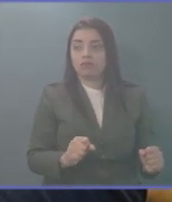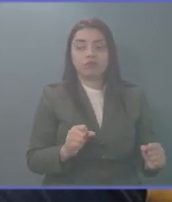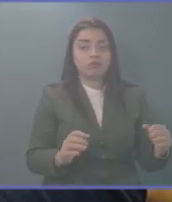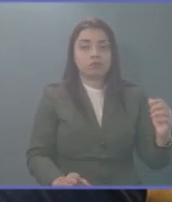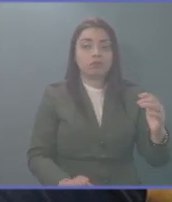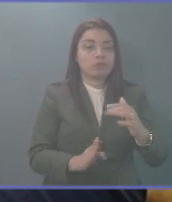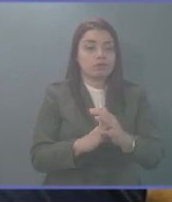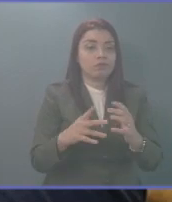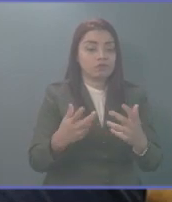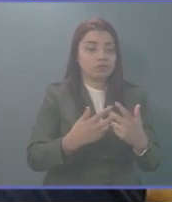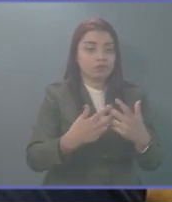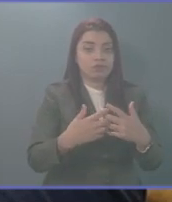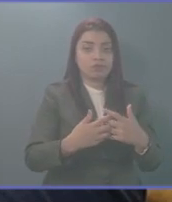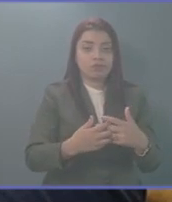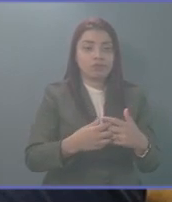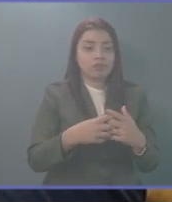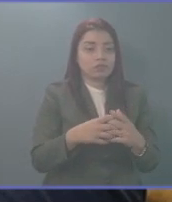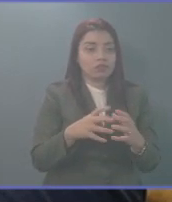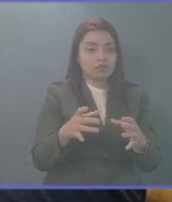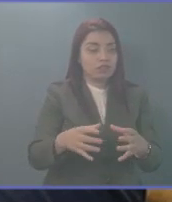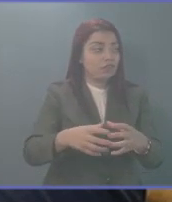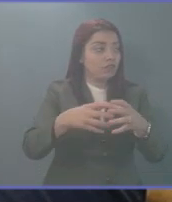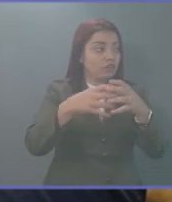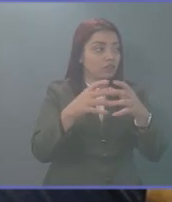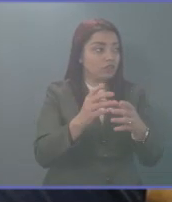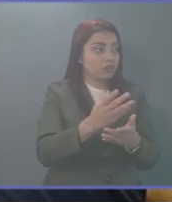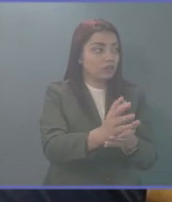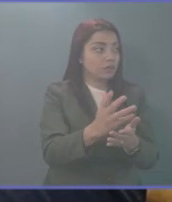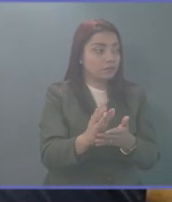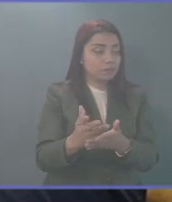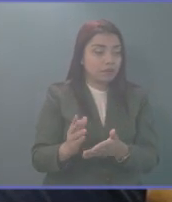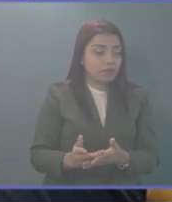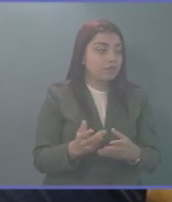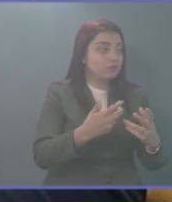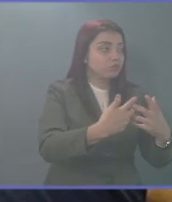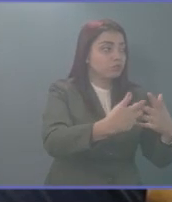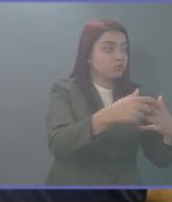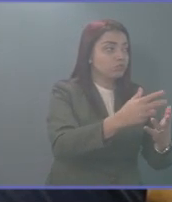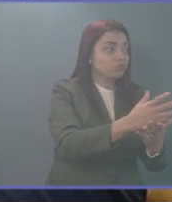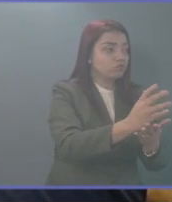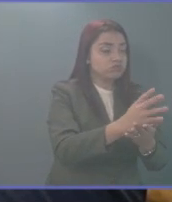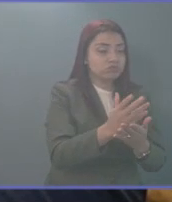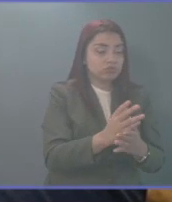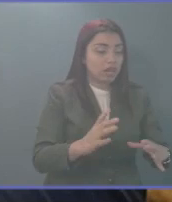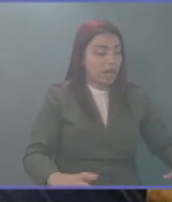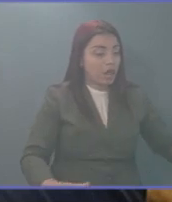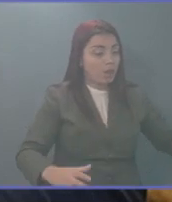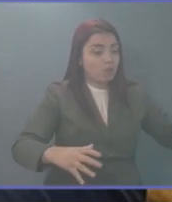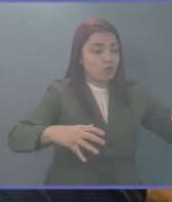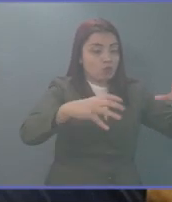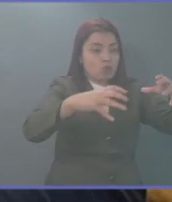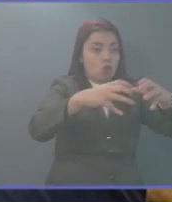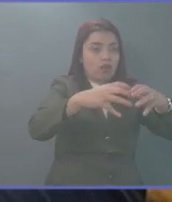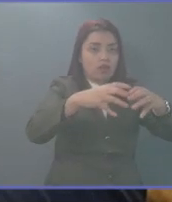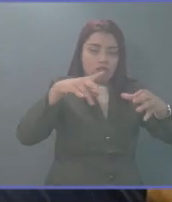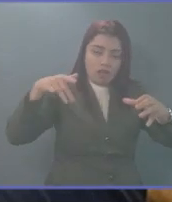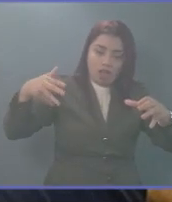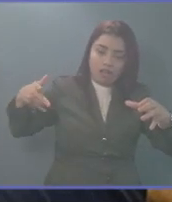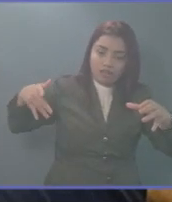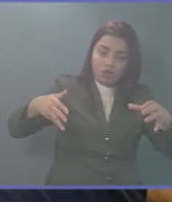planta, limpiar los filtros, limpiar los decantadores, limpiar el desarenador, limpiar la boca toma, todo eso fue lo que